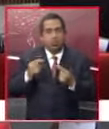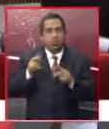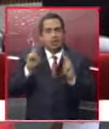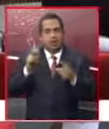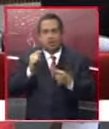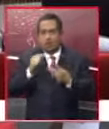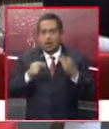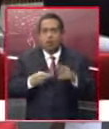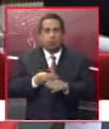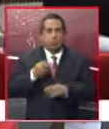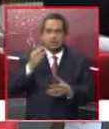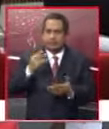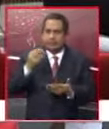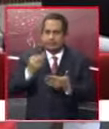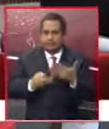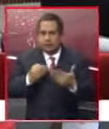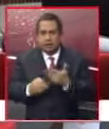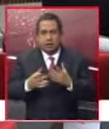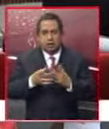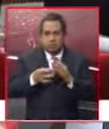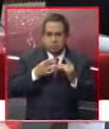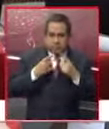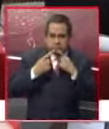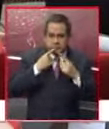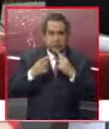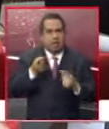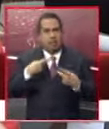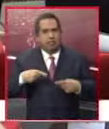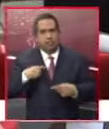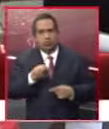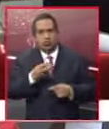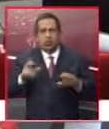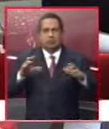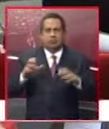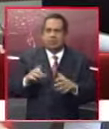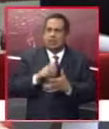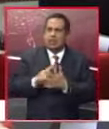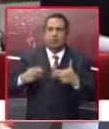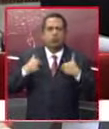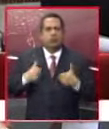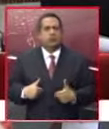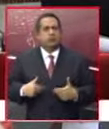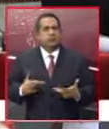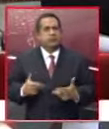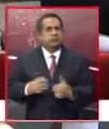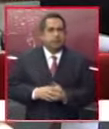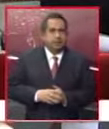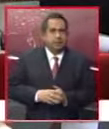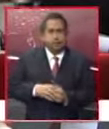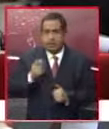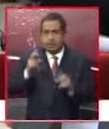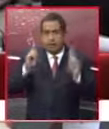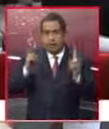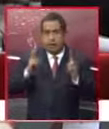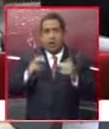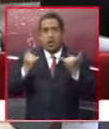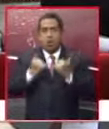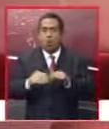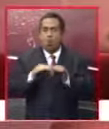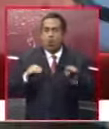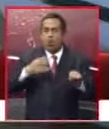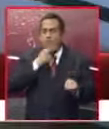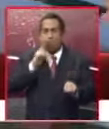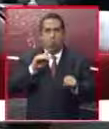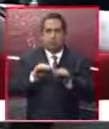muy pendiente con eso, con todas las personas a las que se le violan los derechos humanos de manera cotidiana, y el tema de la igualdad entre mujeres y